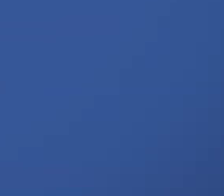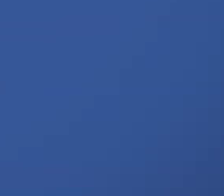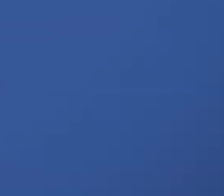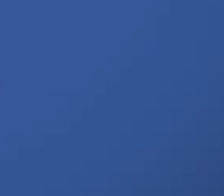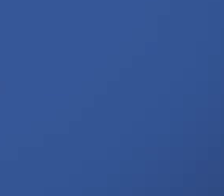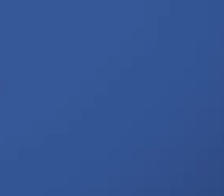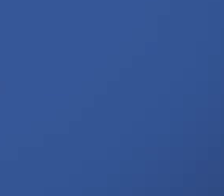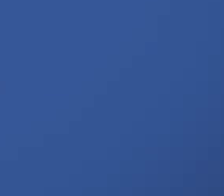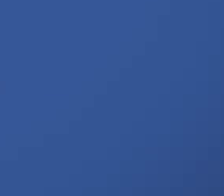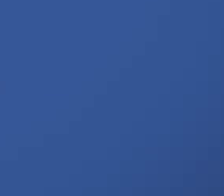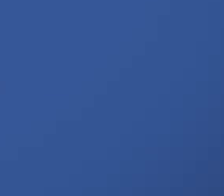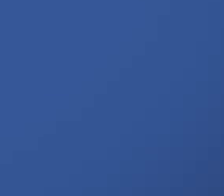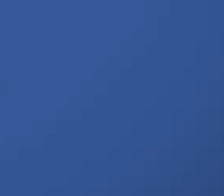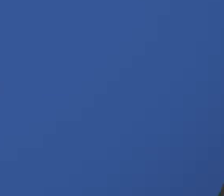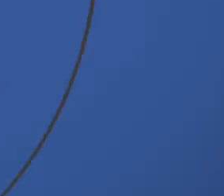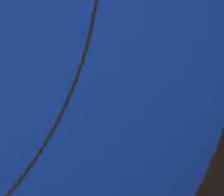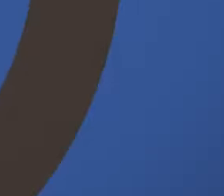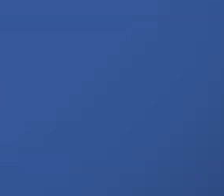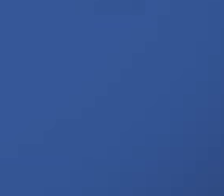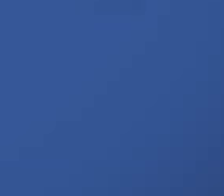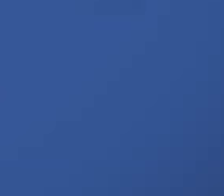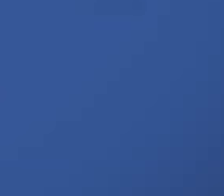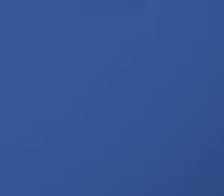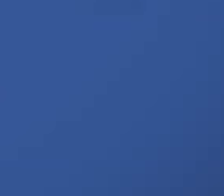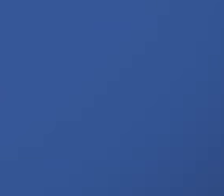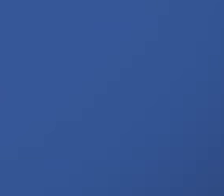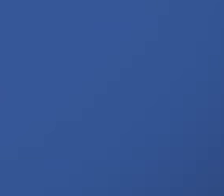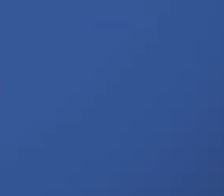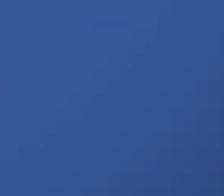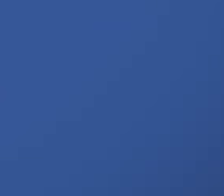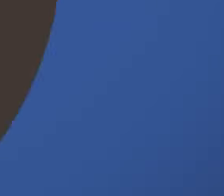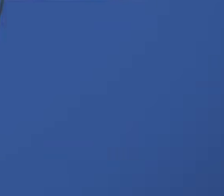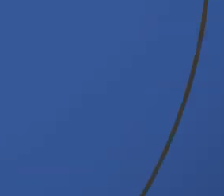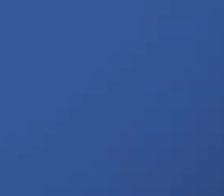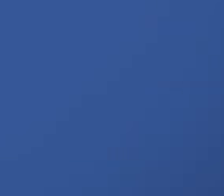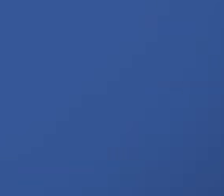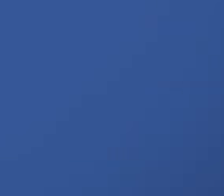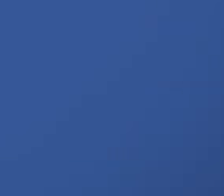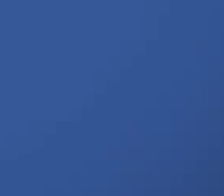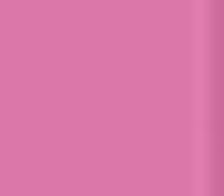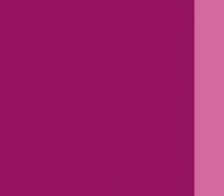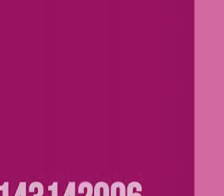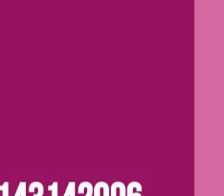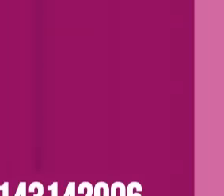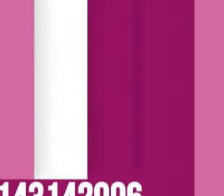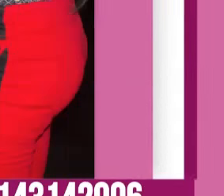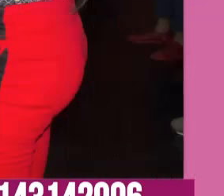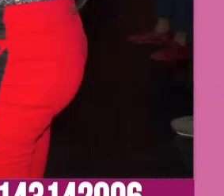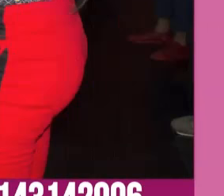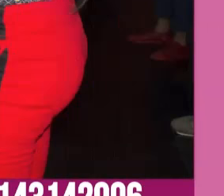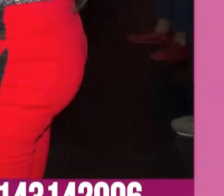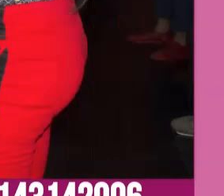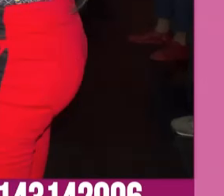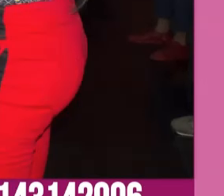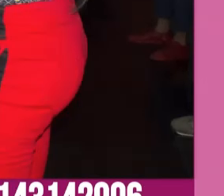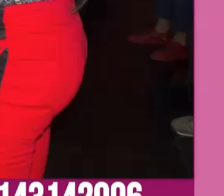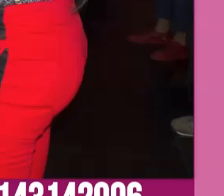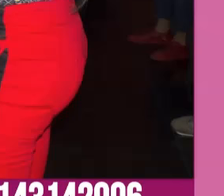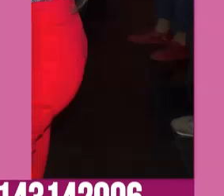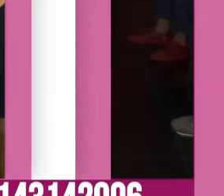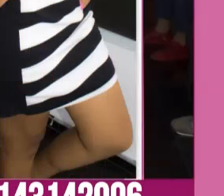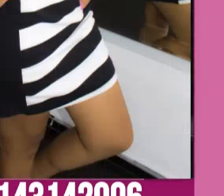tres pasos para estar conectado con lo mejor de nuestra casa. Enlace Televisión, más cerca de ti. Maquillador profesional,